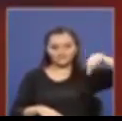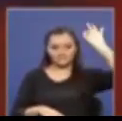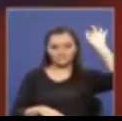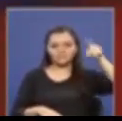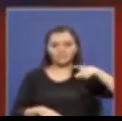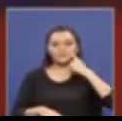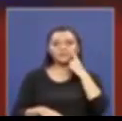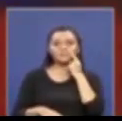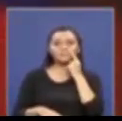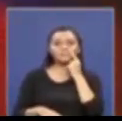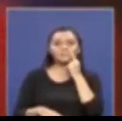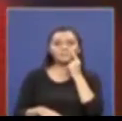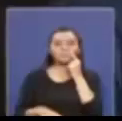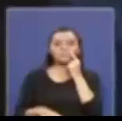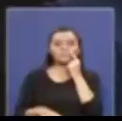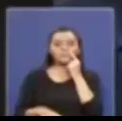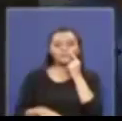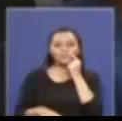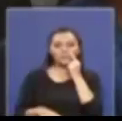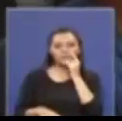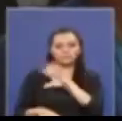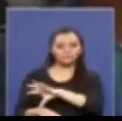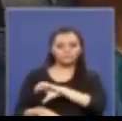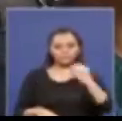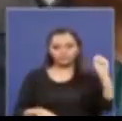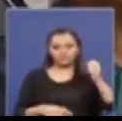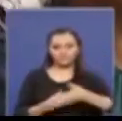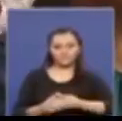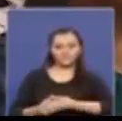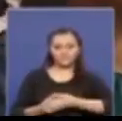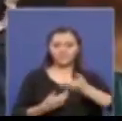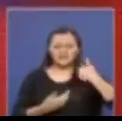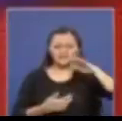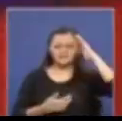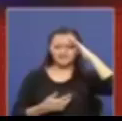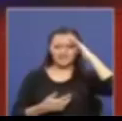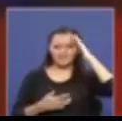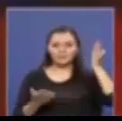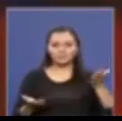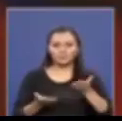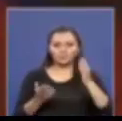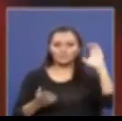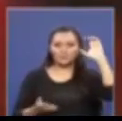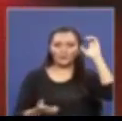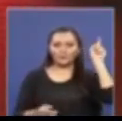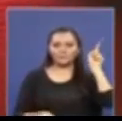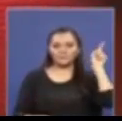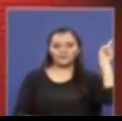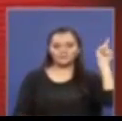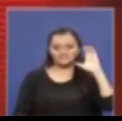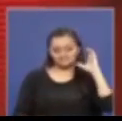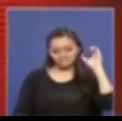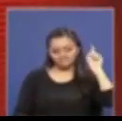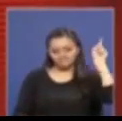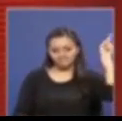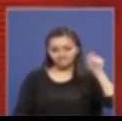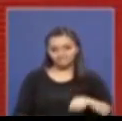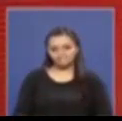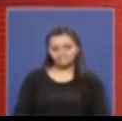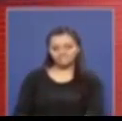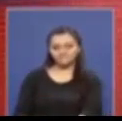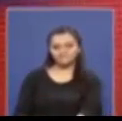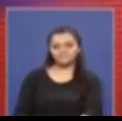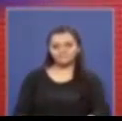el padre del menor que lo había secuestrado. Ya sabemos dónde está. Está en Colombia, ¿no? Y ya